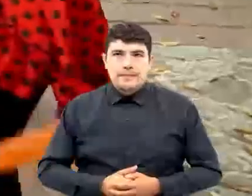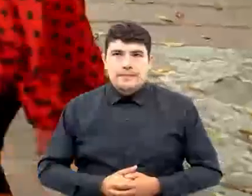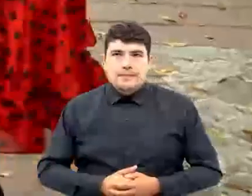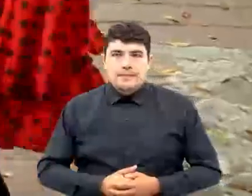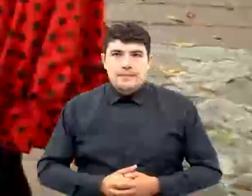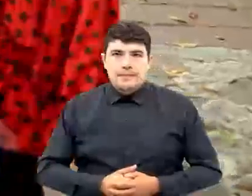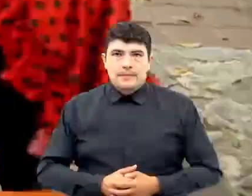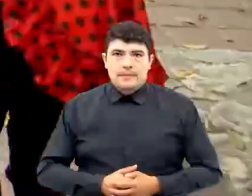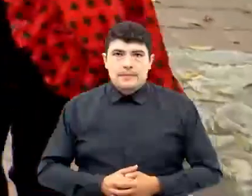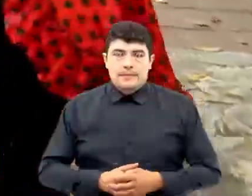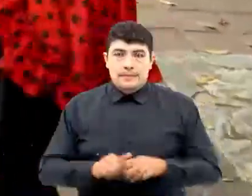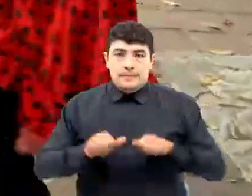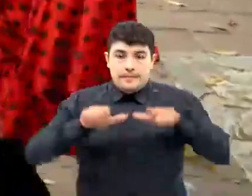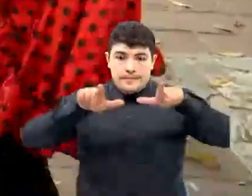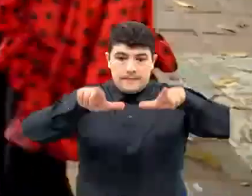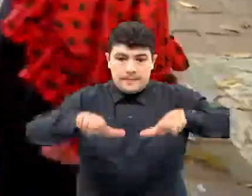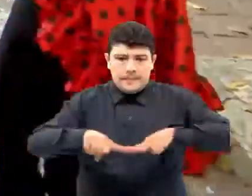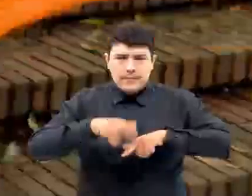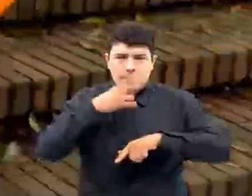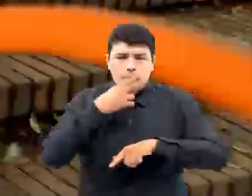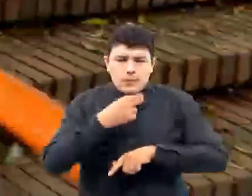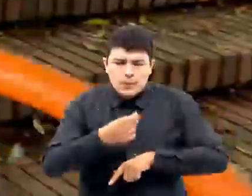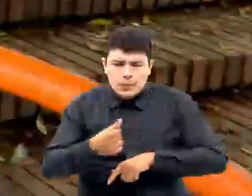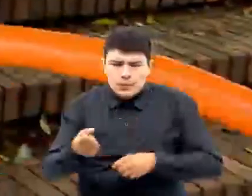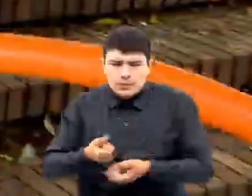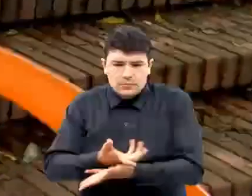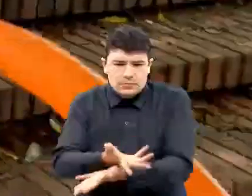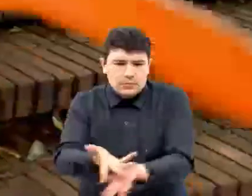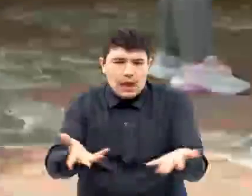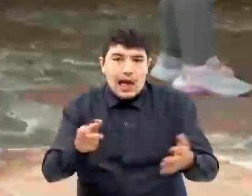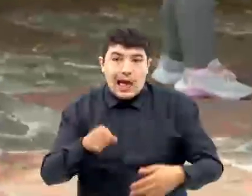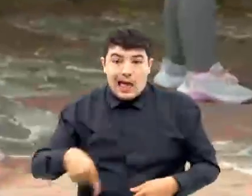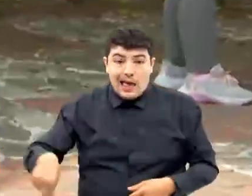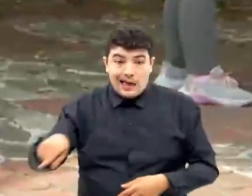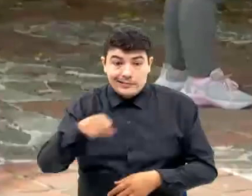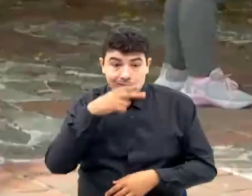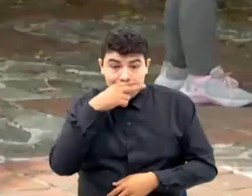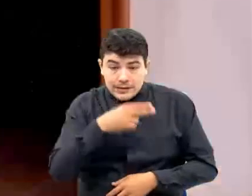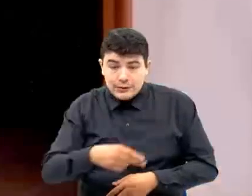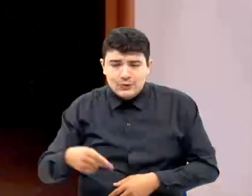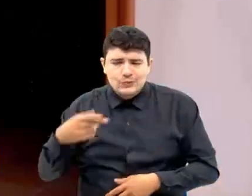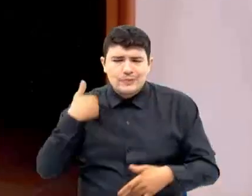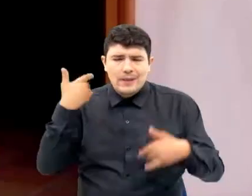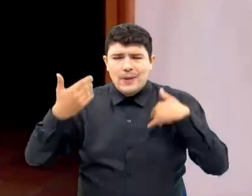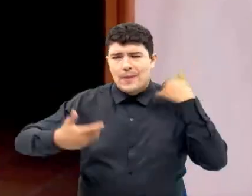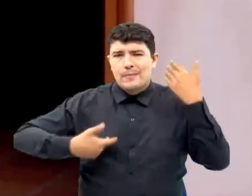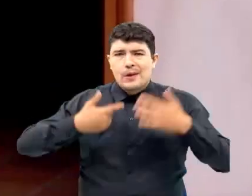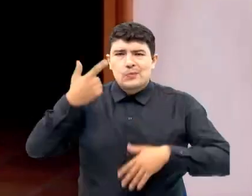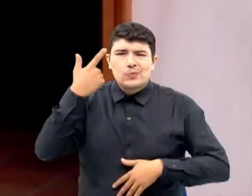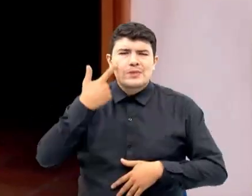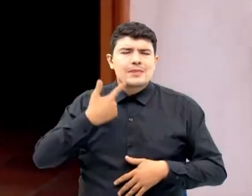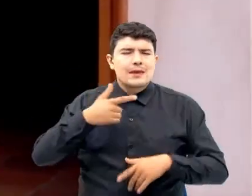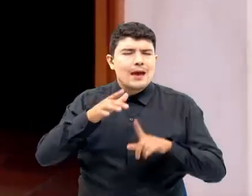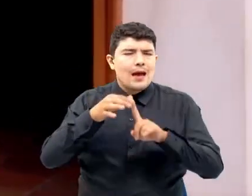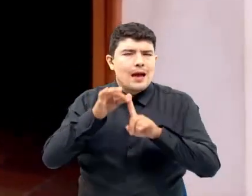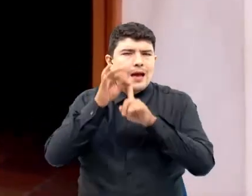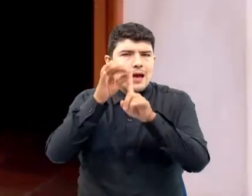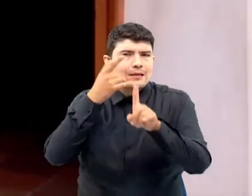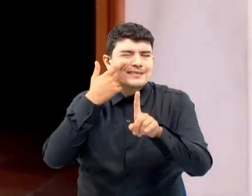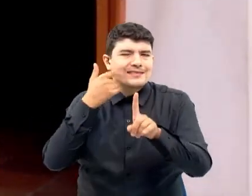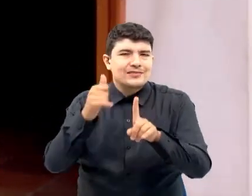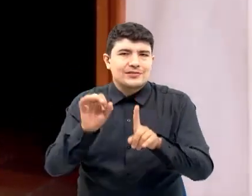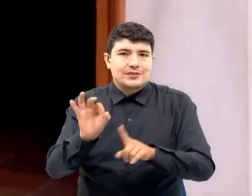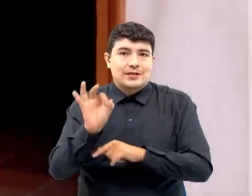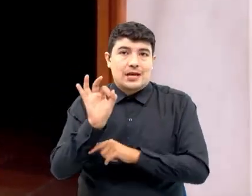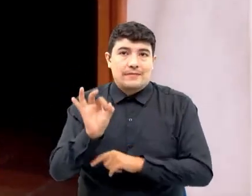Con regalos y dulces, estos niños disfrutaron de un día diferente. Como es la celebración del Día del Niño, que no podemos dejar pasar por